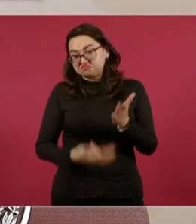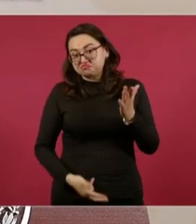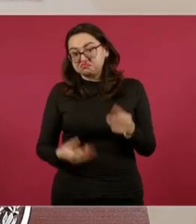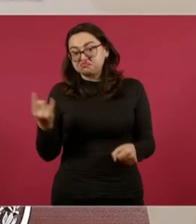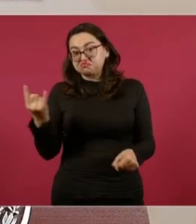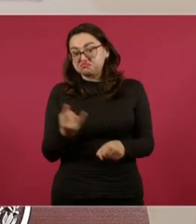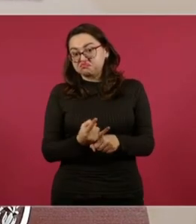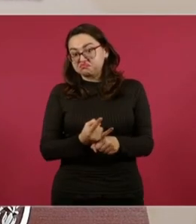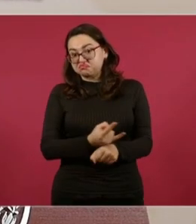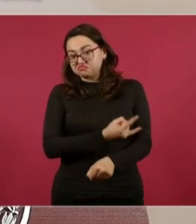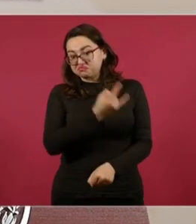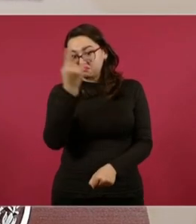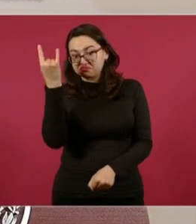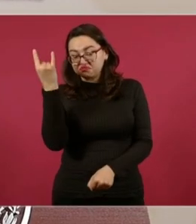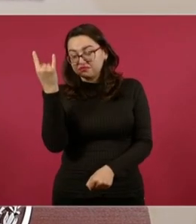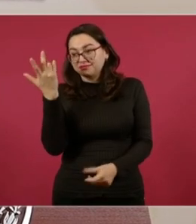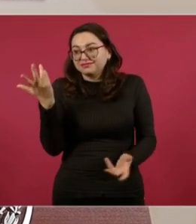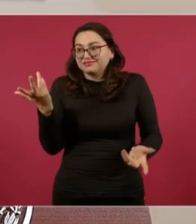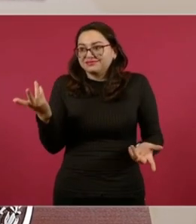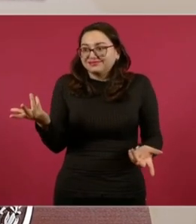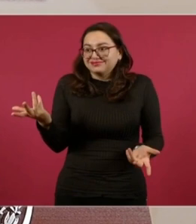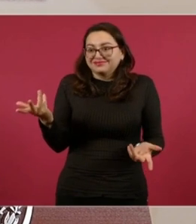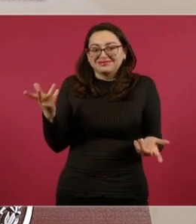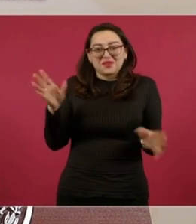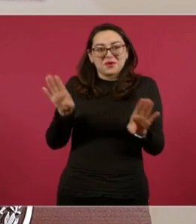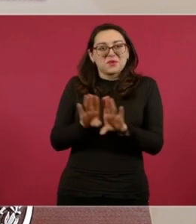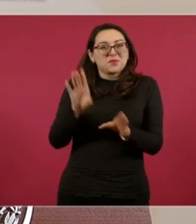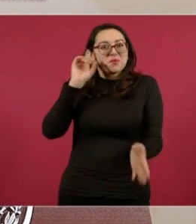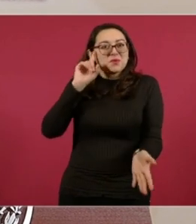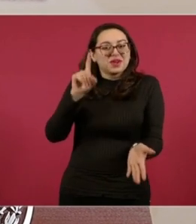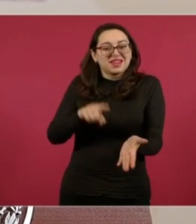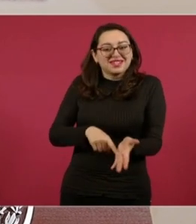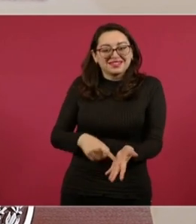en la letra y en el espíritu,